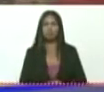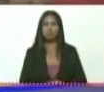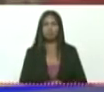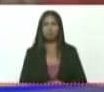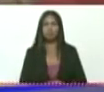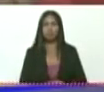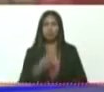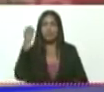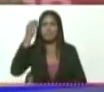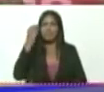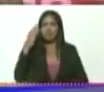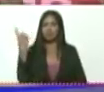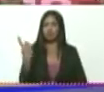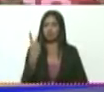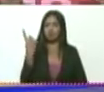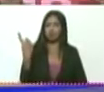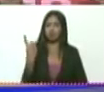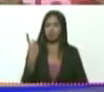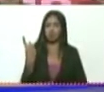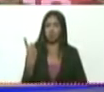Ellos creen que están solos en el ring.